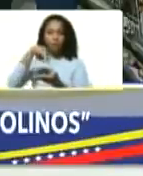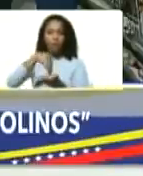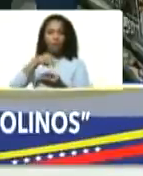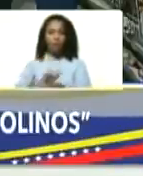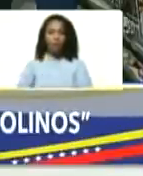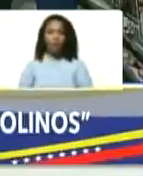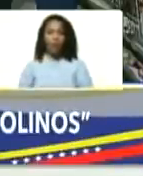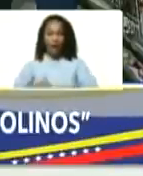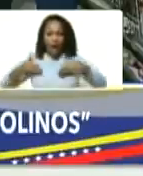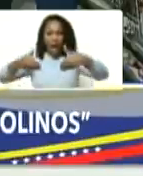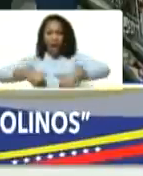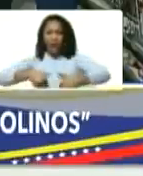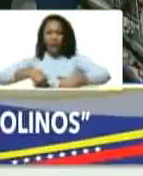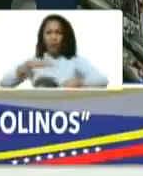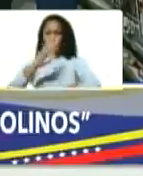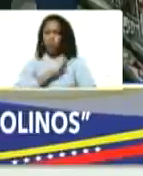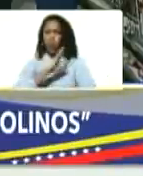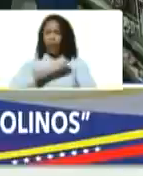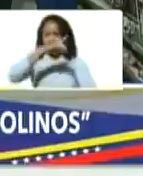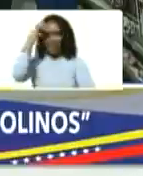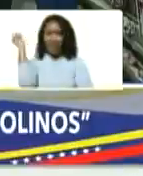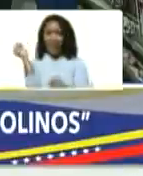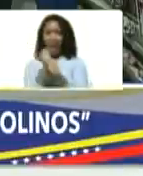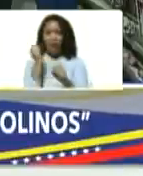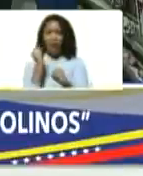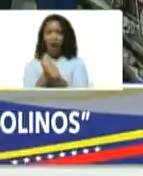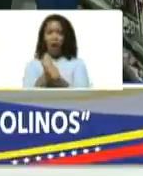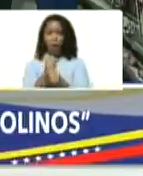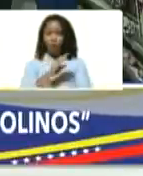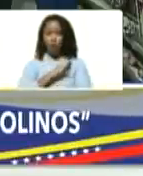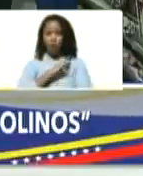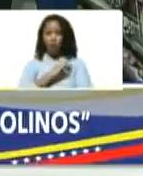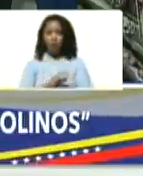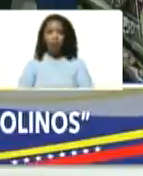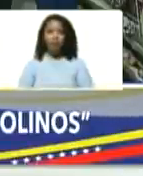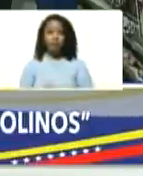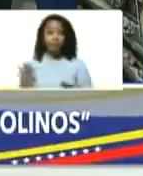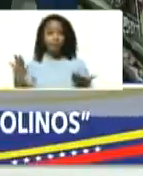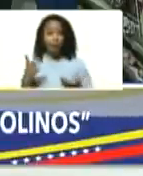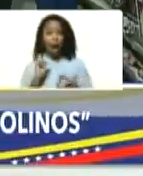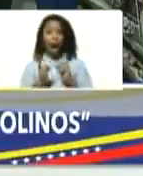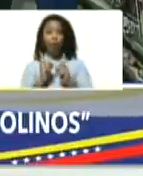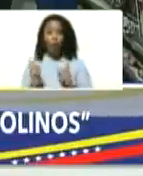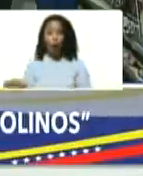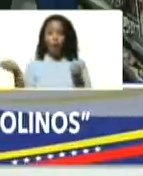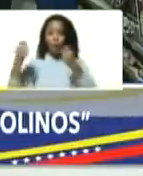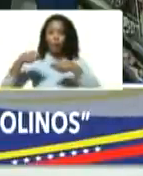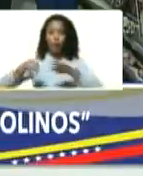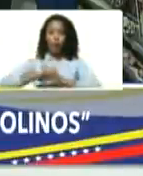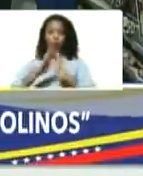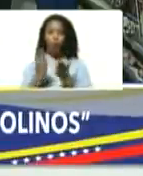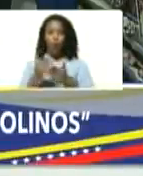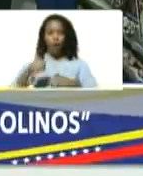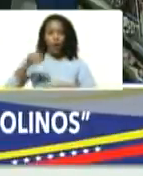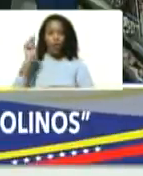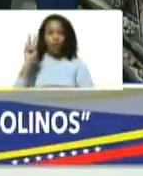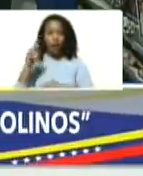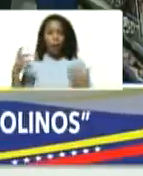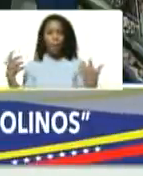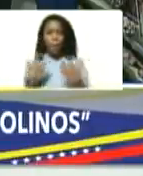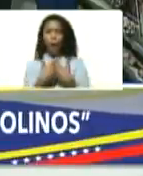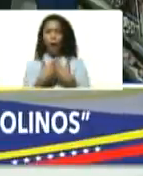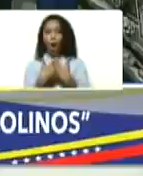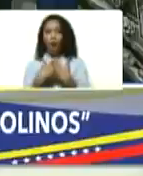esfuerzo propio trabajo propio algunos apostaron en el mundo que 'venezuela colapsaba